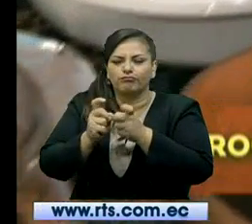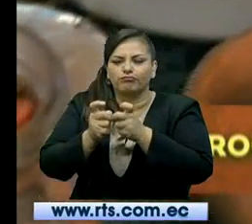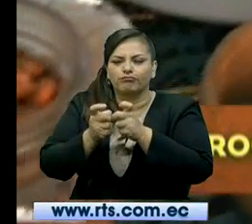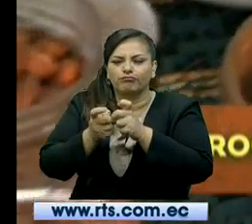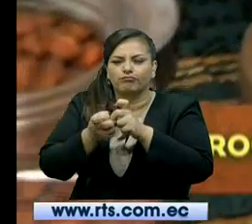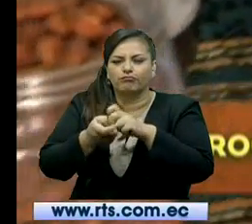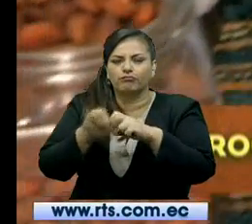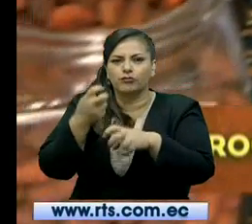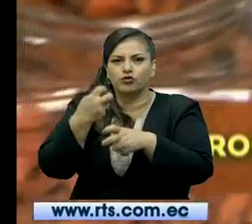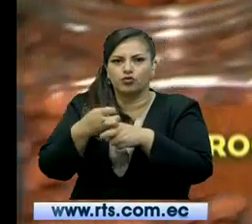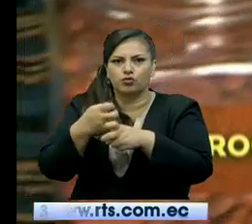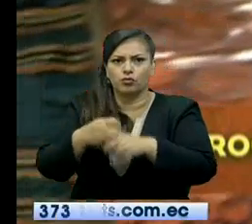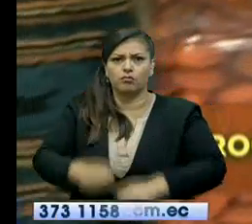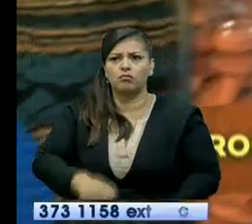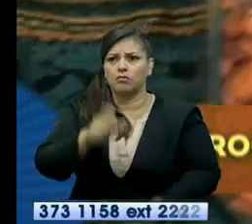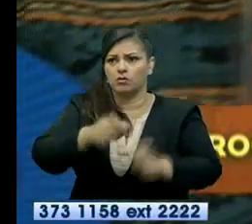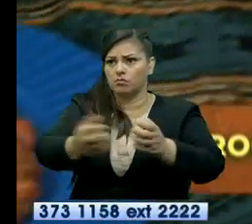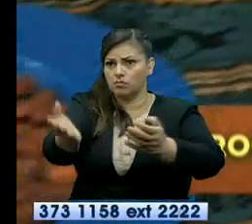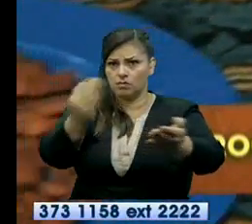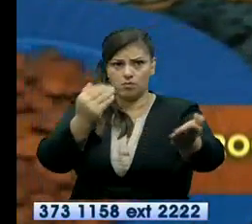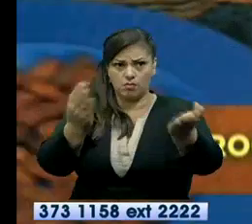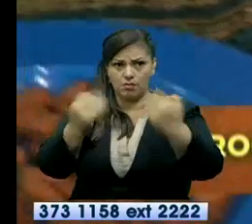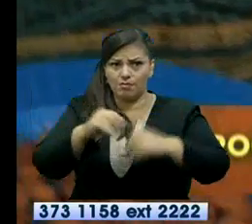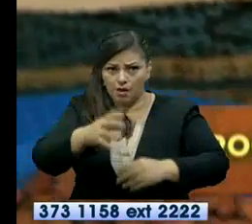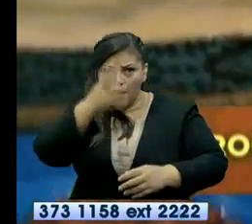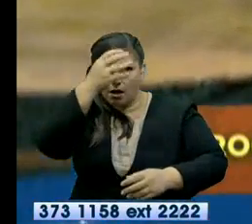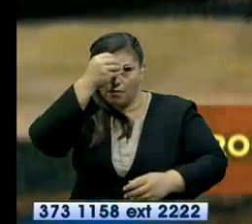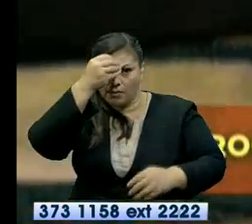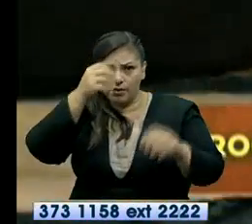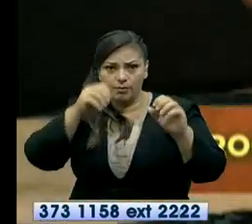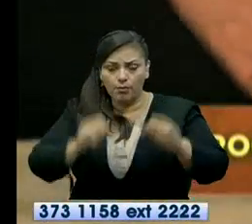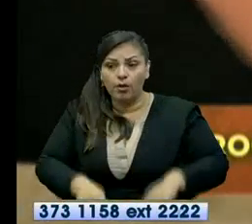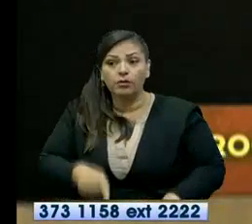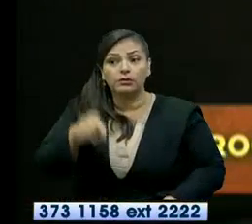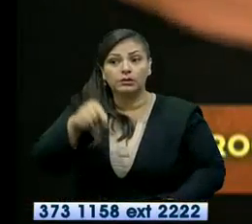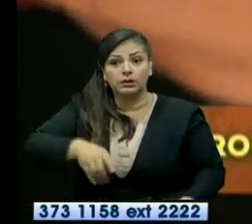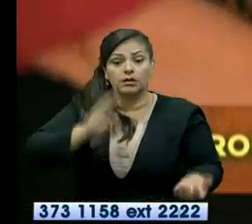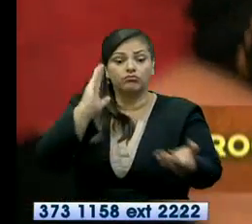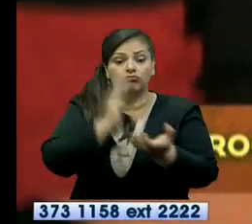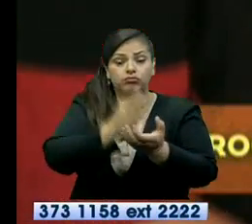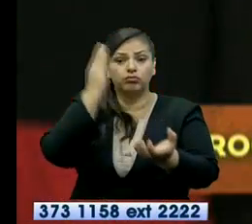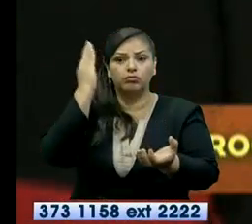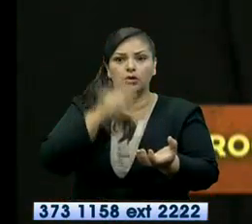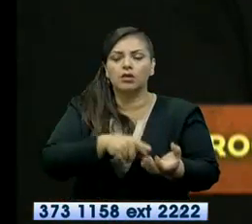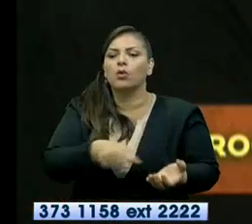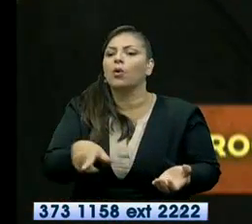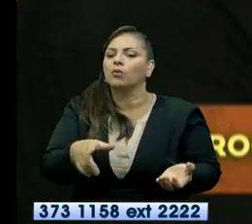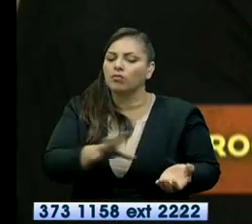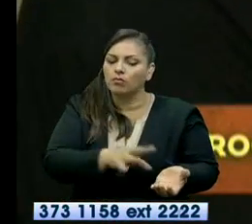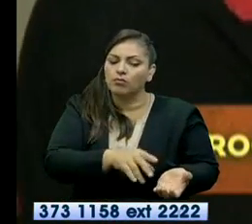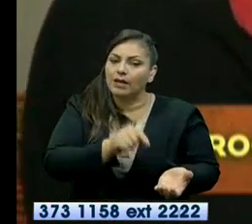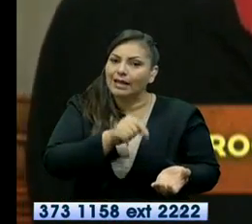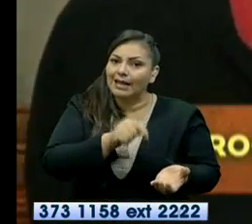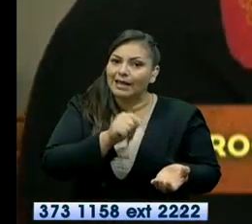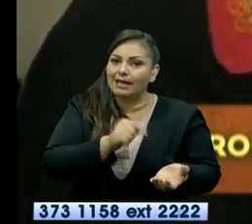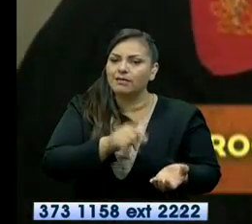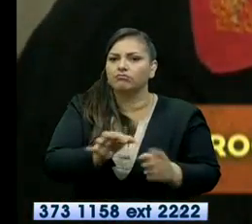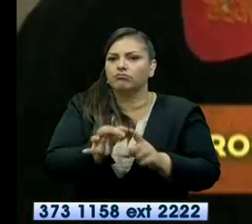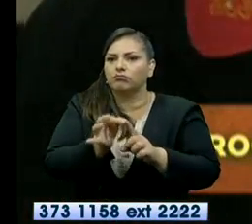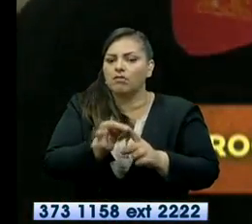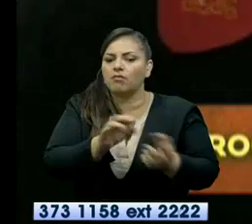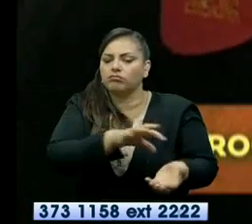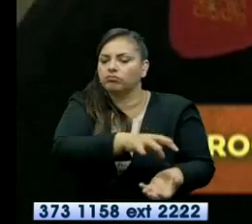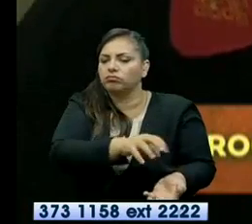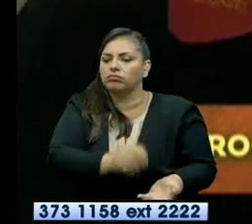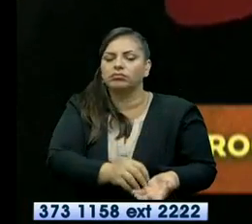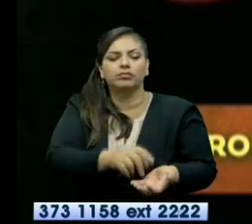signos que van a fabricar un chocolate de día pero si van a conocer el proceso y el manejo artesanal entonces por ejemplo ahora